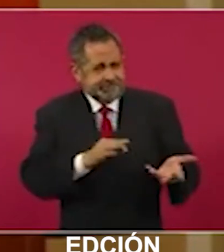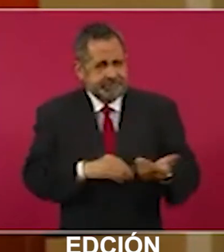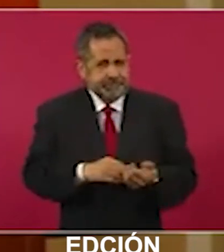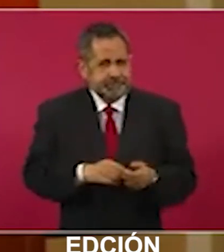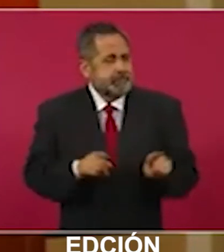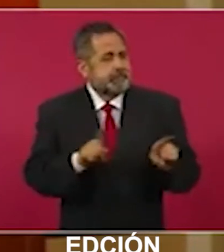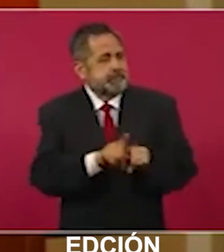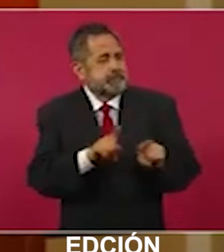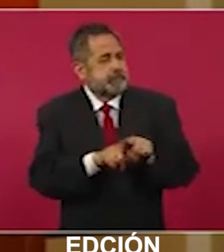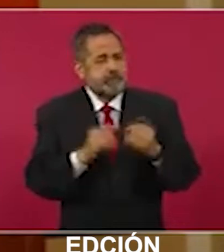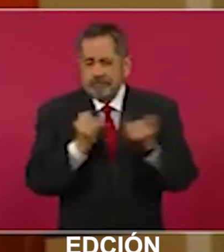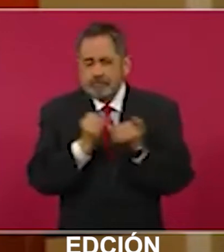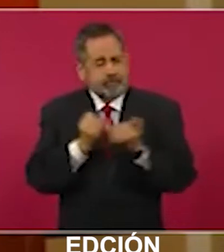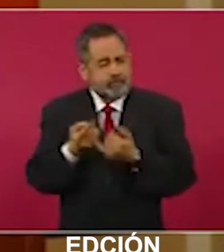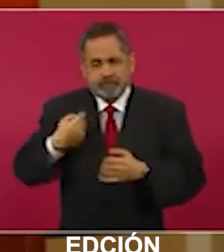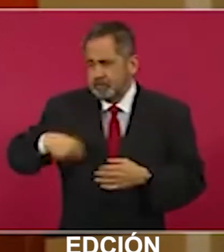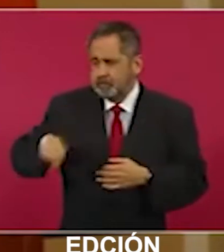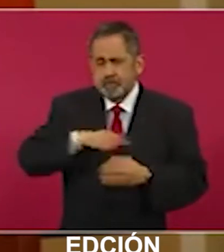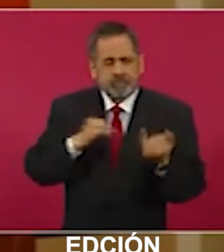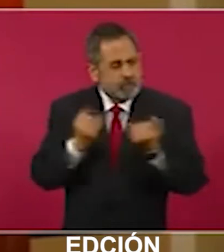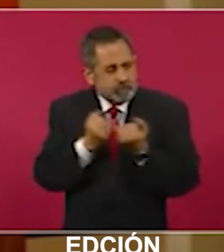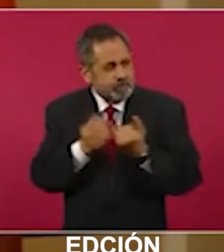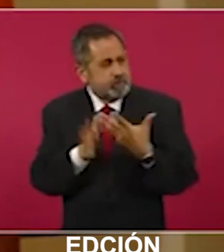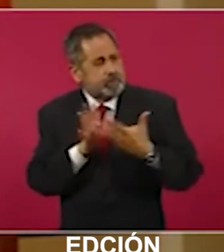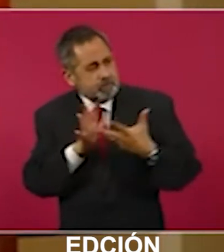lo mismo que nosotros hacemos,